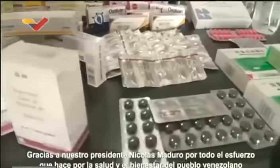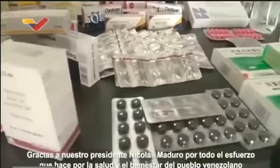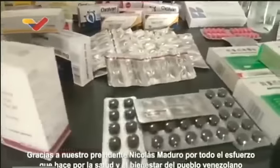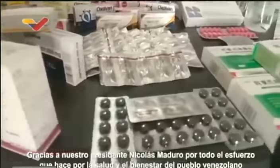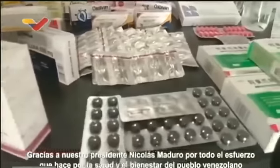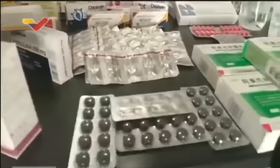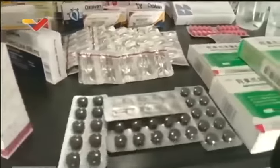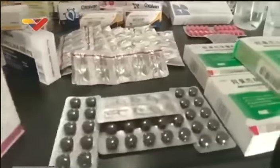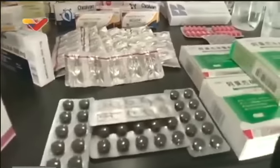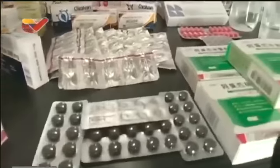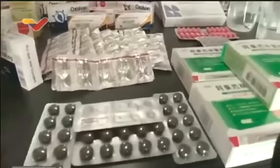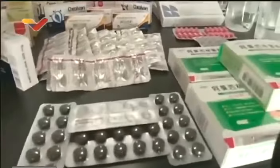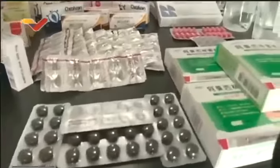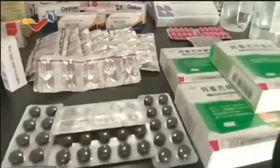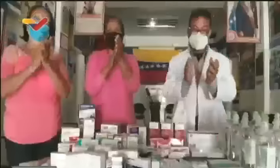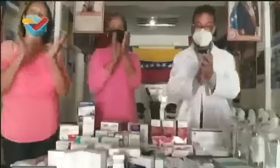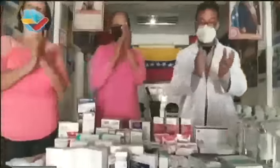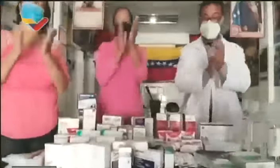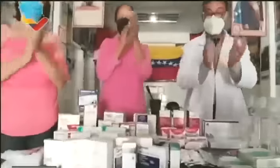pueblo venezolano.